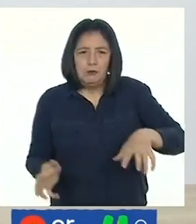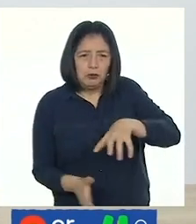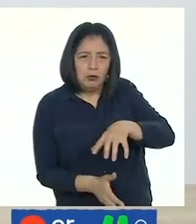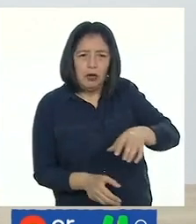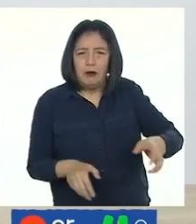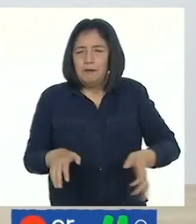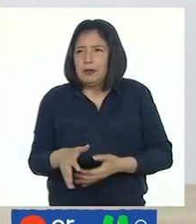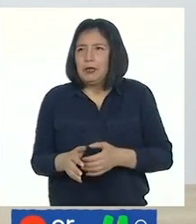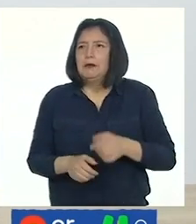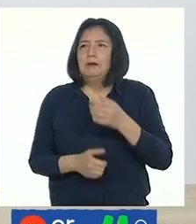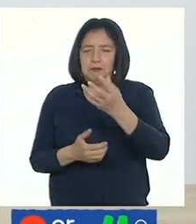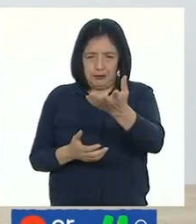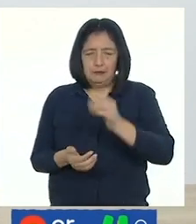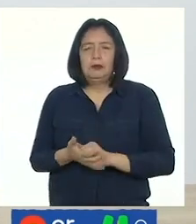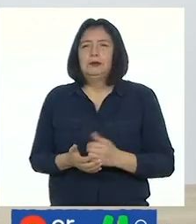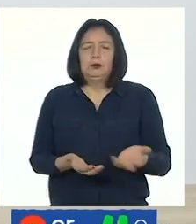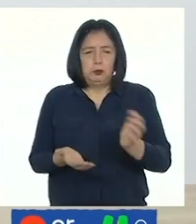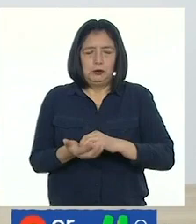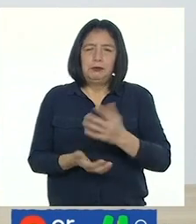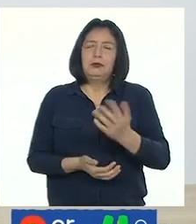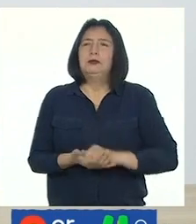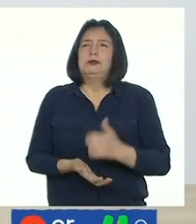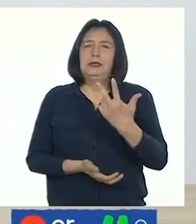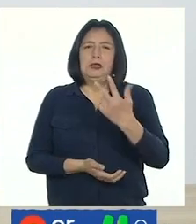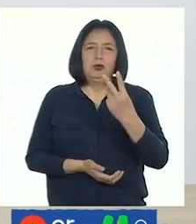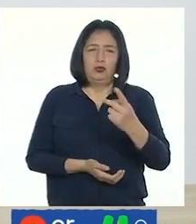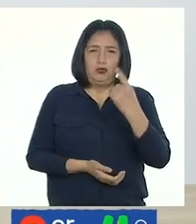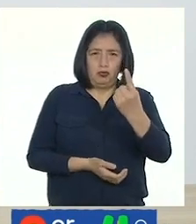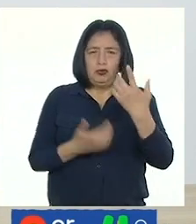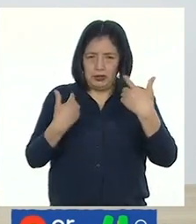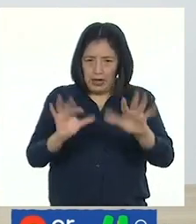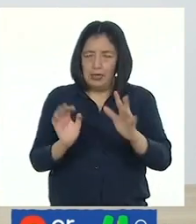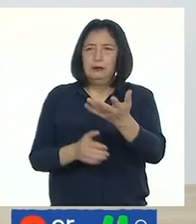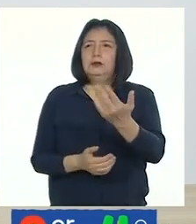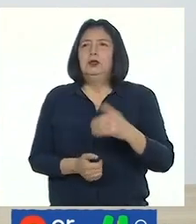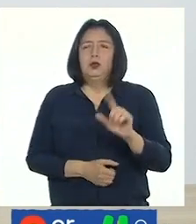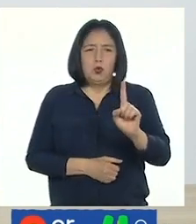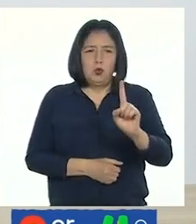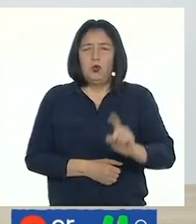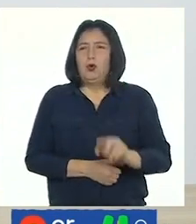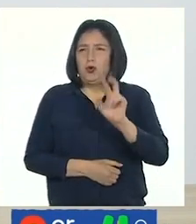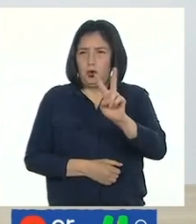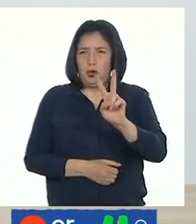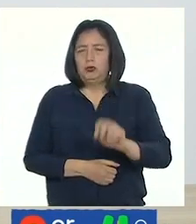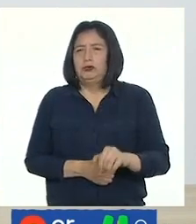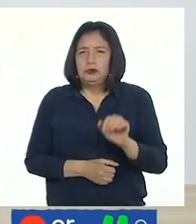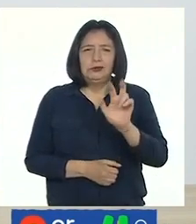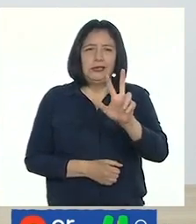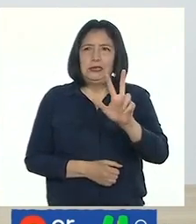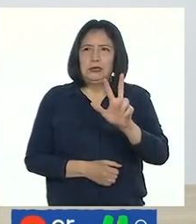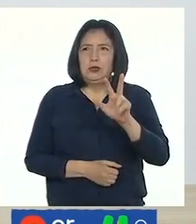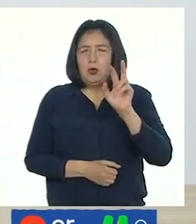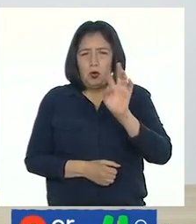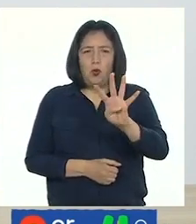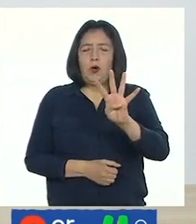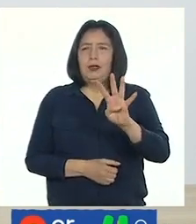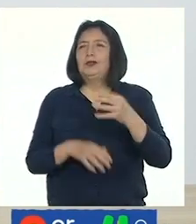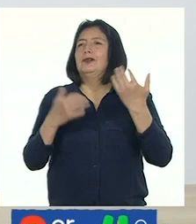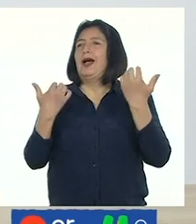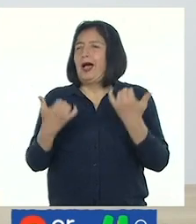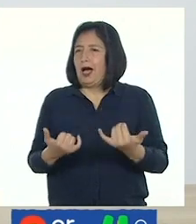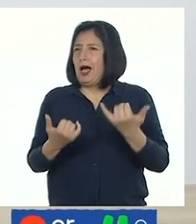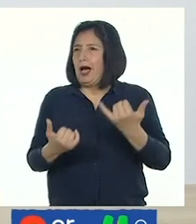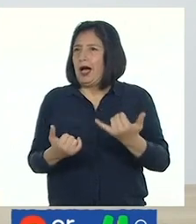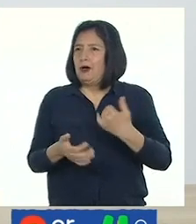3, 4. Una vez más. 3, 2, 1, va. 1, 2, 3, 4. Y